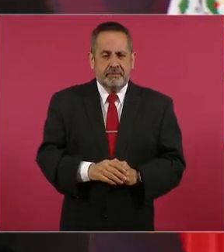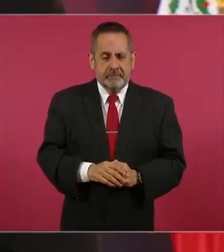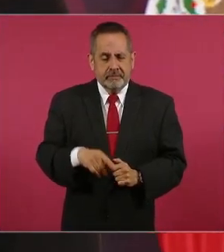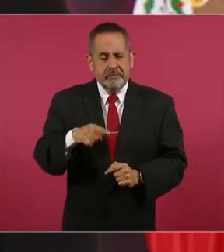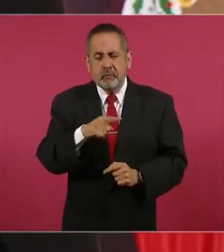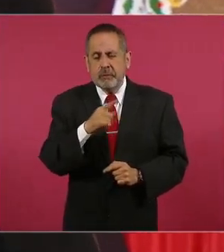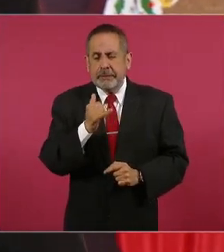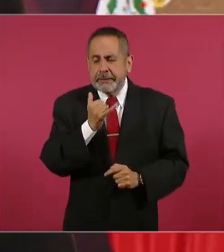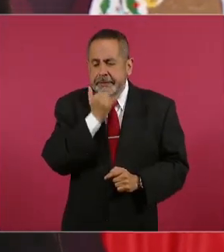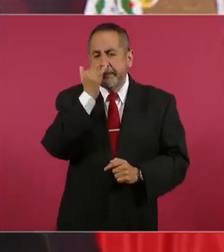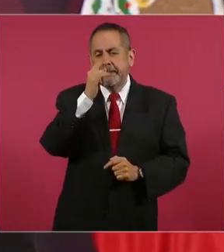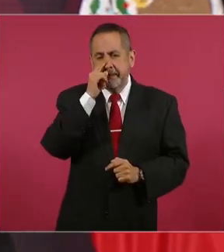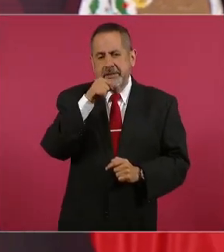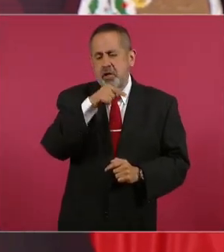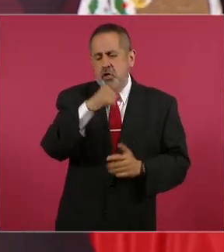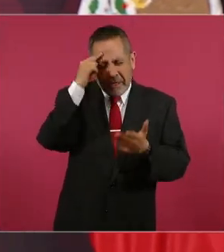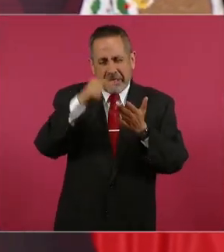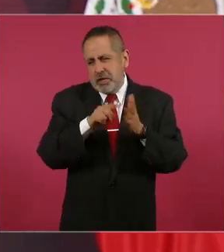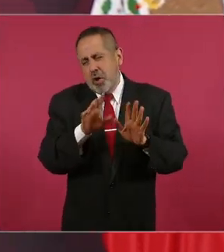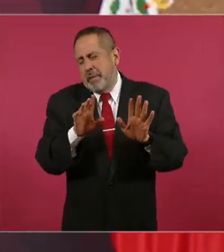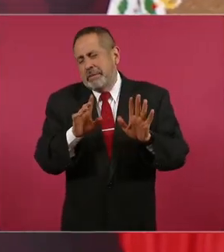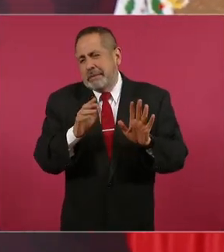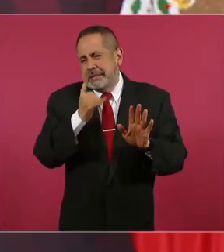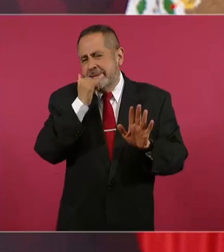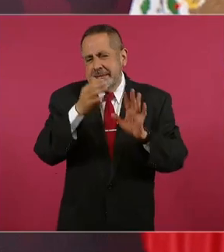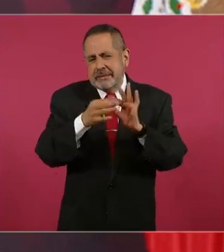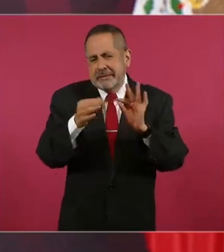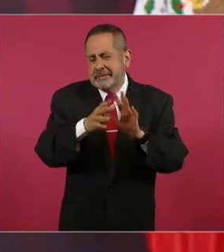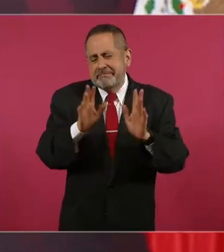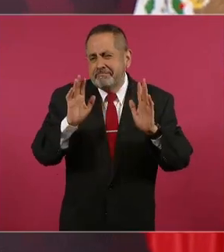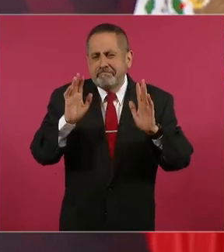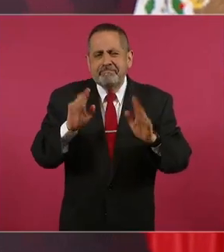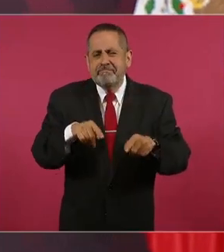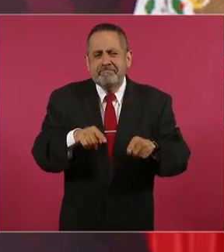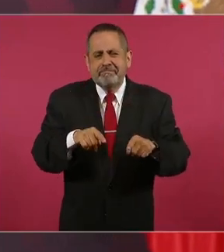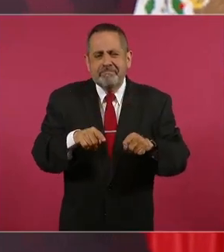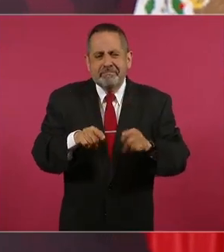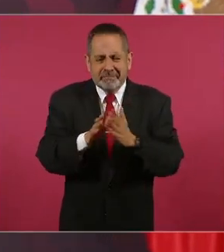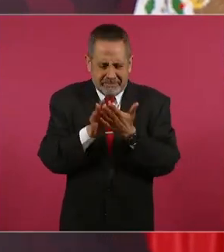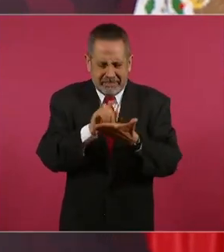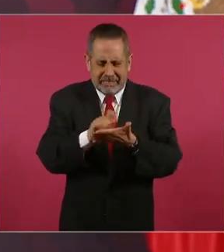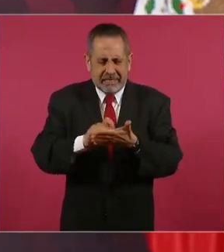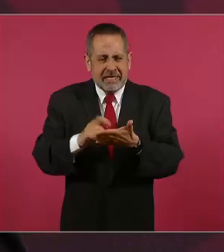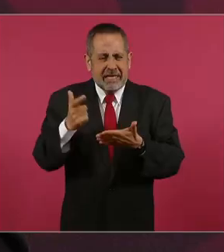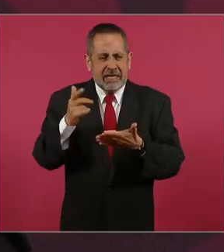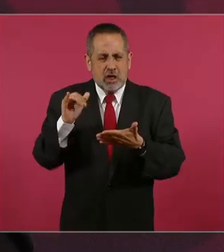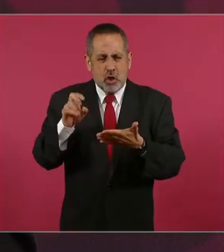cometió el error, yo creo que él no, sino el que elaboró el guión